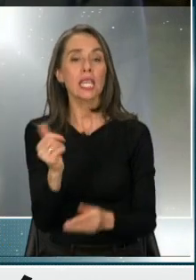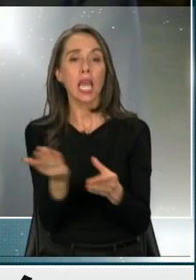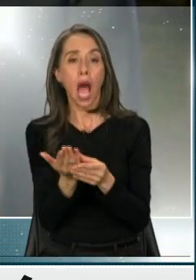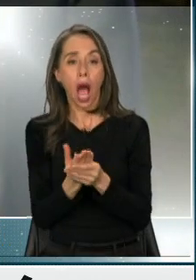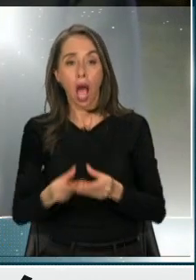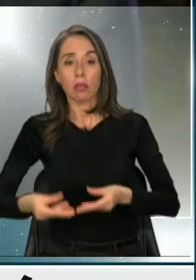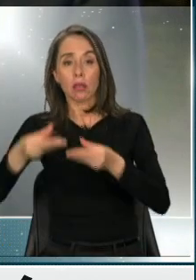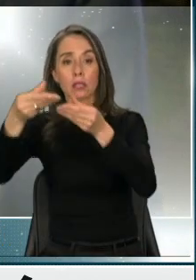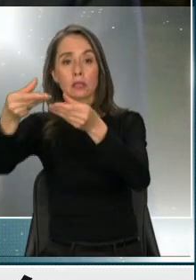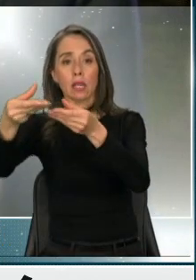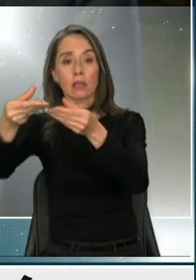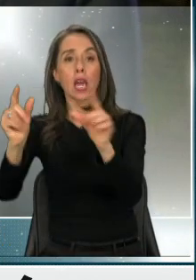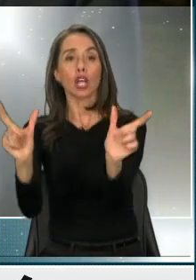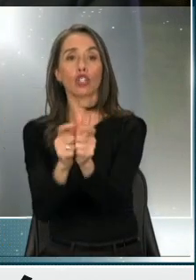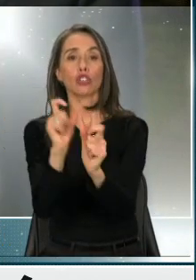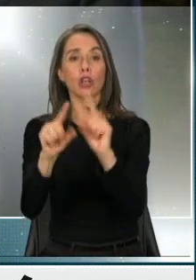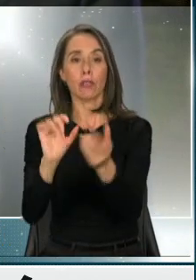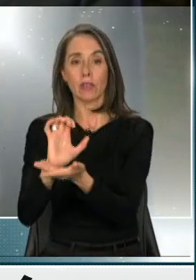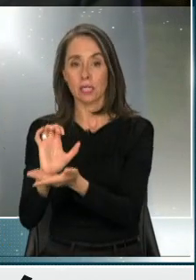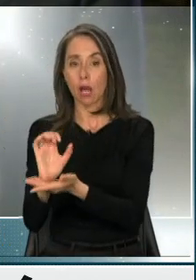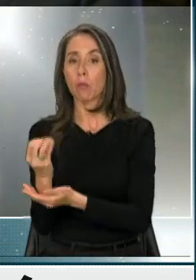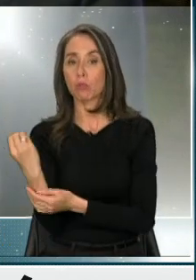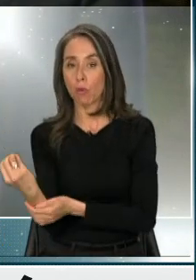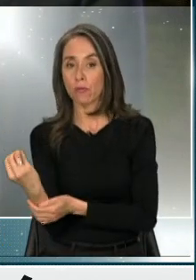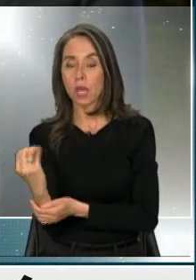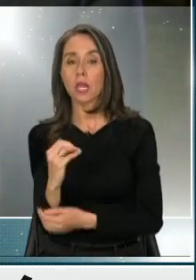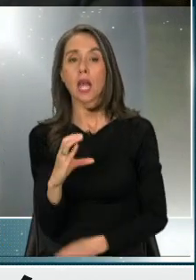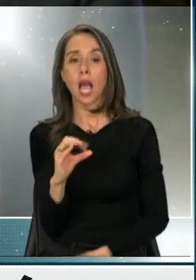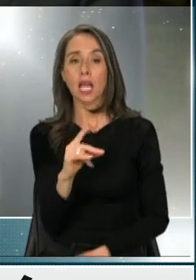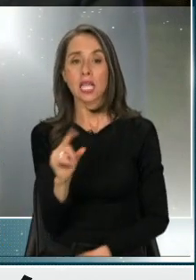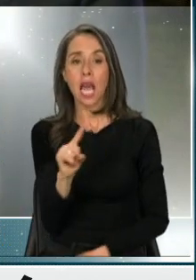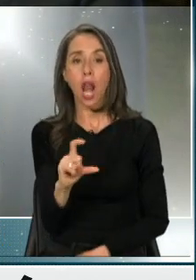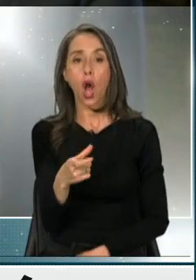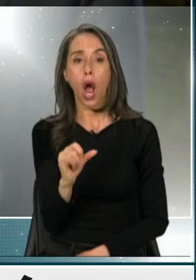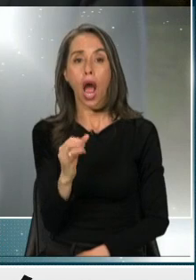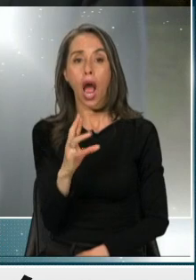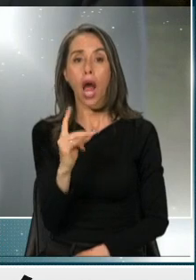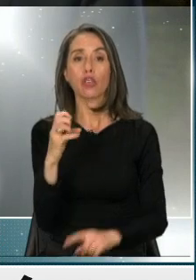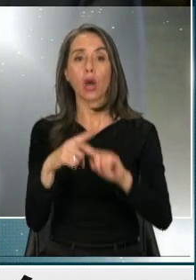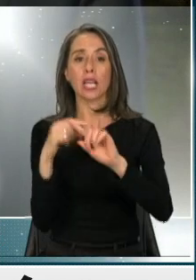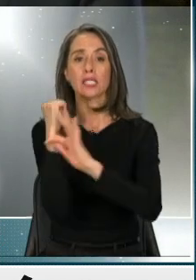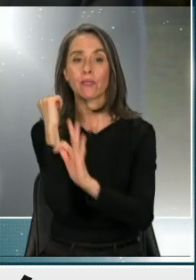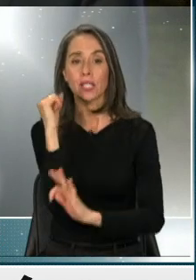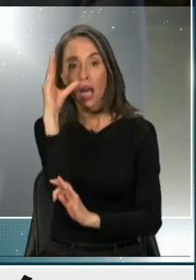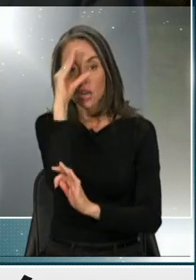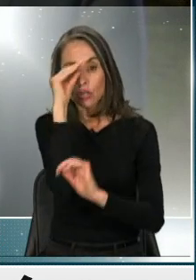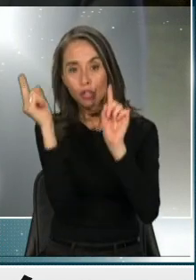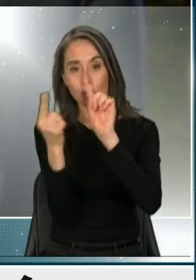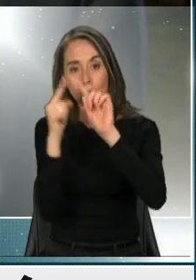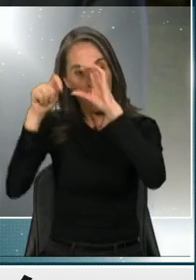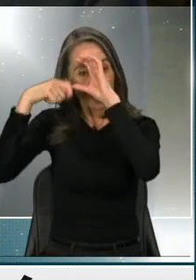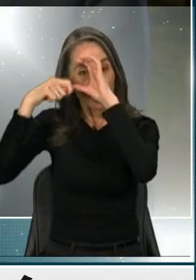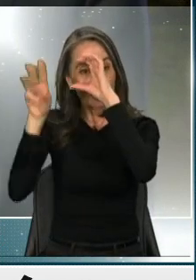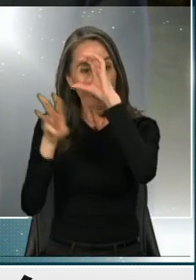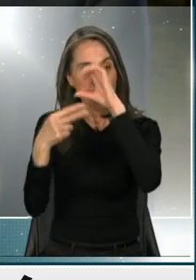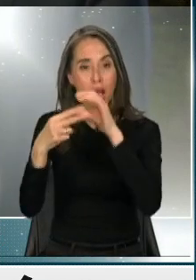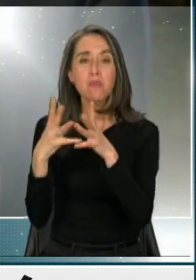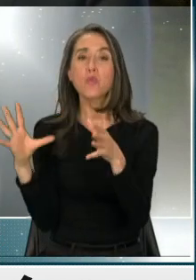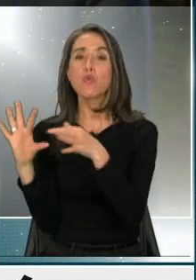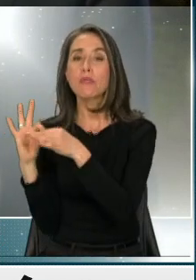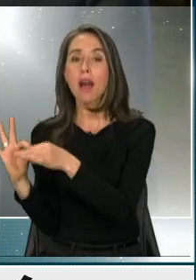antecedentes en conocimiento del consejo de prensa vivieron al carlos gajardo ex fiscal conversando con nosotros esta noche en vivo también de meganoticias prime muchas gracias carlos buenas